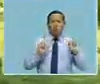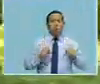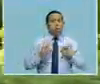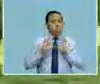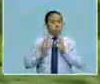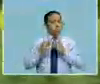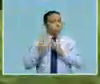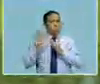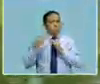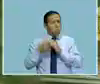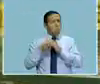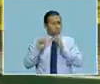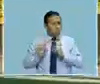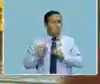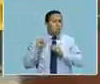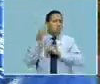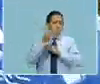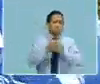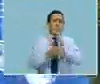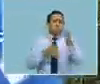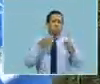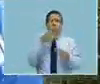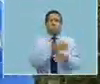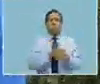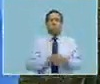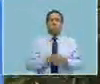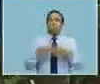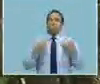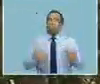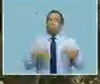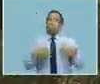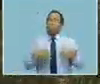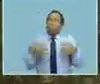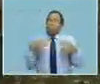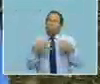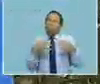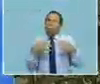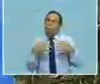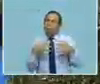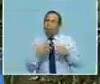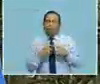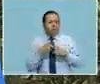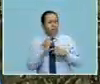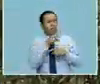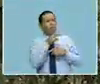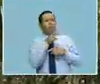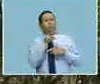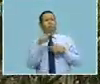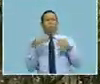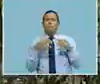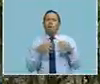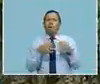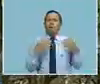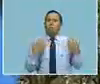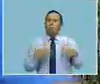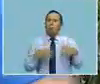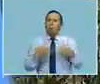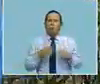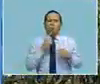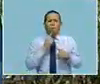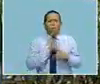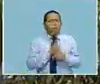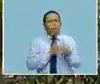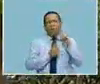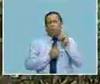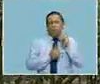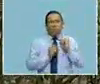familia sin restricción de edad. Lo veo como algo de miedo, pero me asustan los personajes, porque cada vez están haciendo como unos ruidos